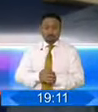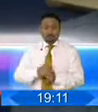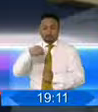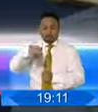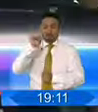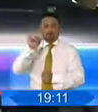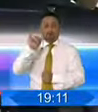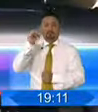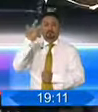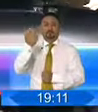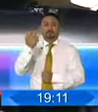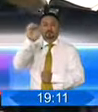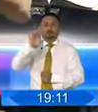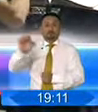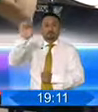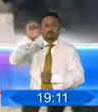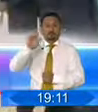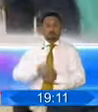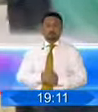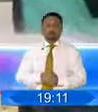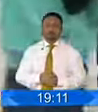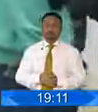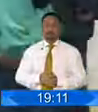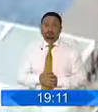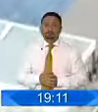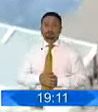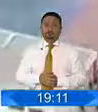este sábado 13 de enero de 2018.